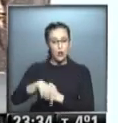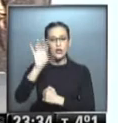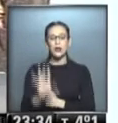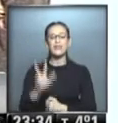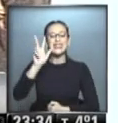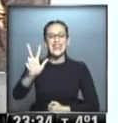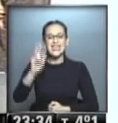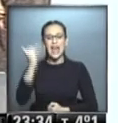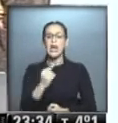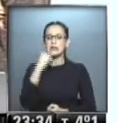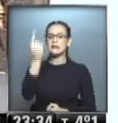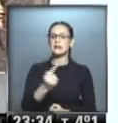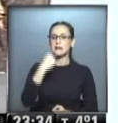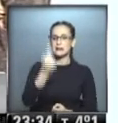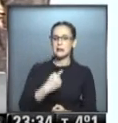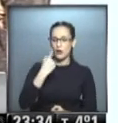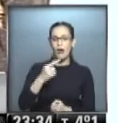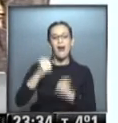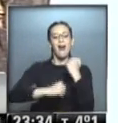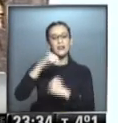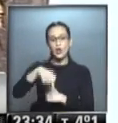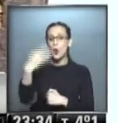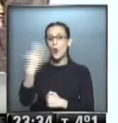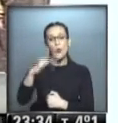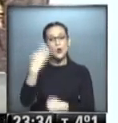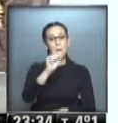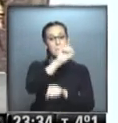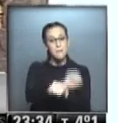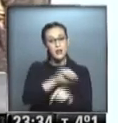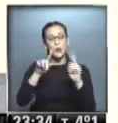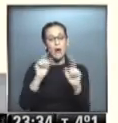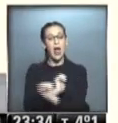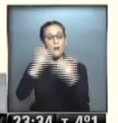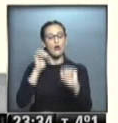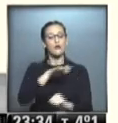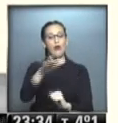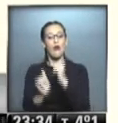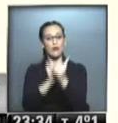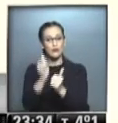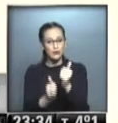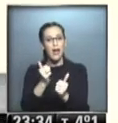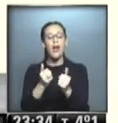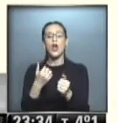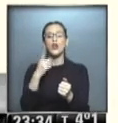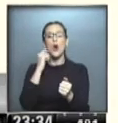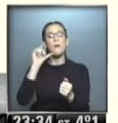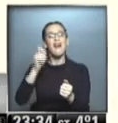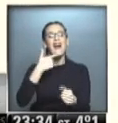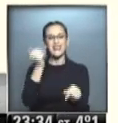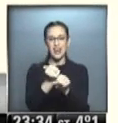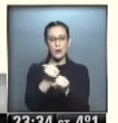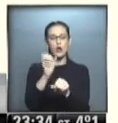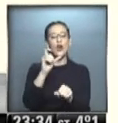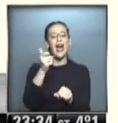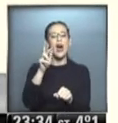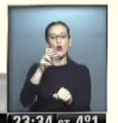la compañía y hasta el momento el único detenido por la tragedia es el gasista Carlos García, que está acusado de estrago culposo agravado. En